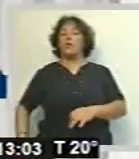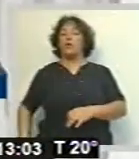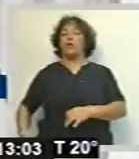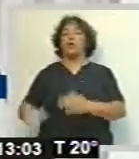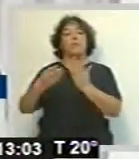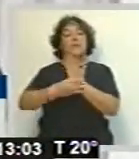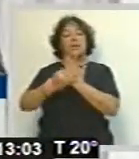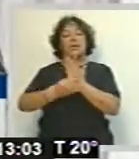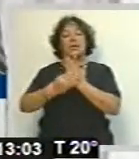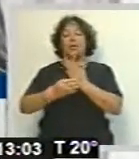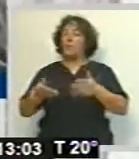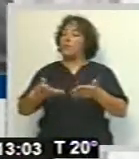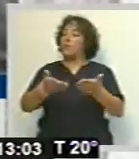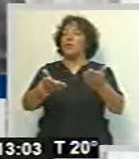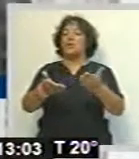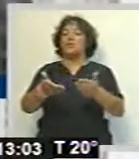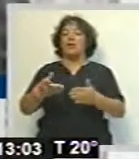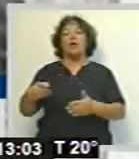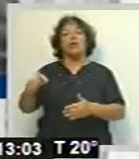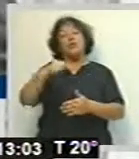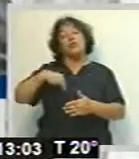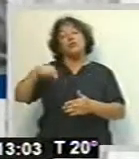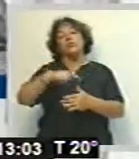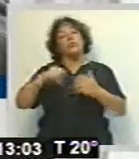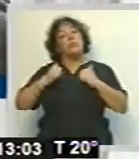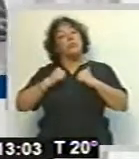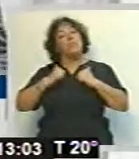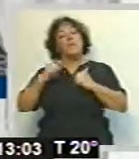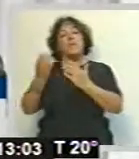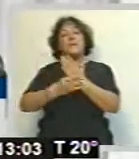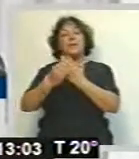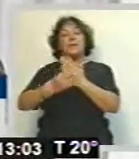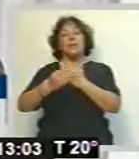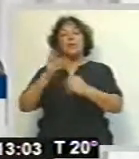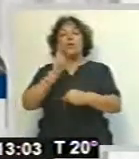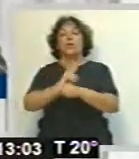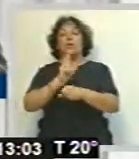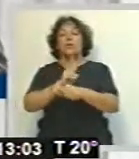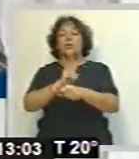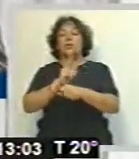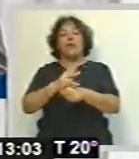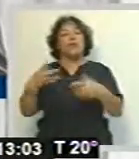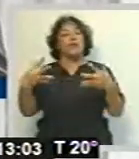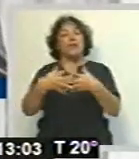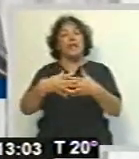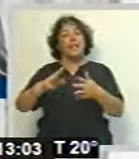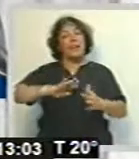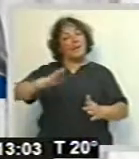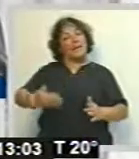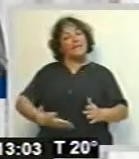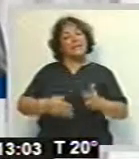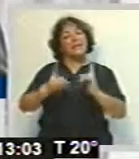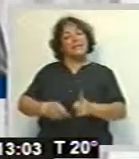ministerial. Por eso es que esperamos de este ministerio el plan de cuidado integral de la embarazada y el niño.